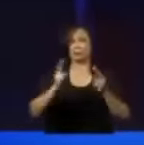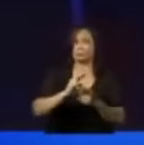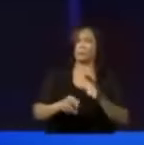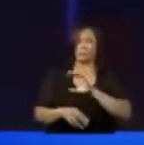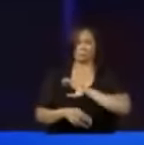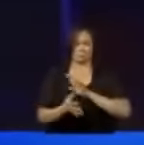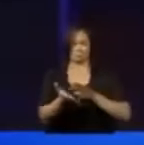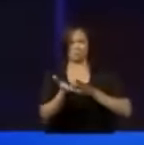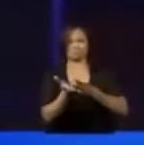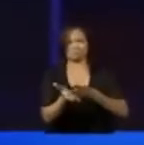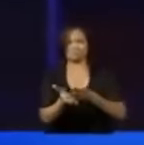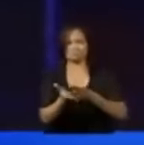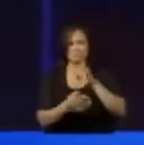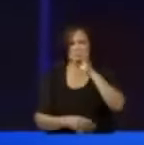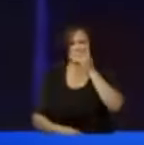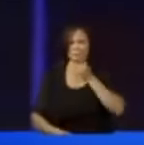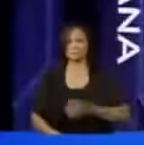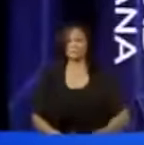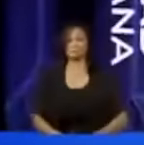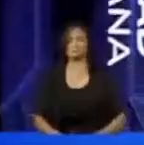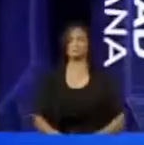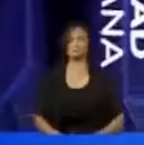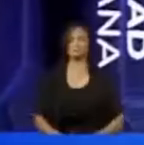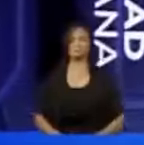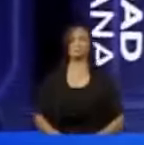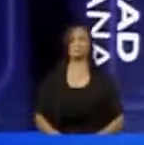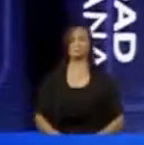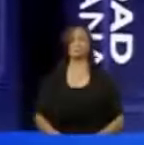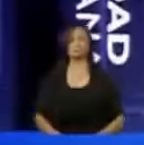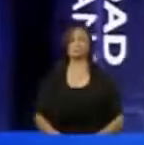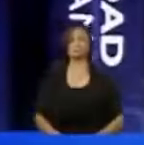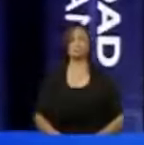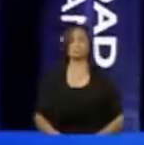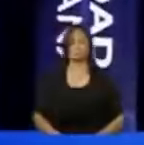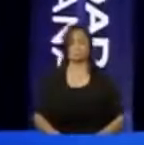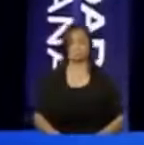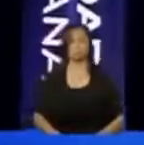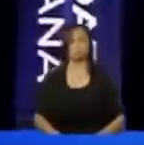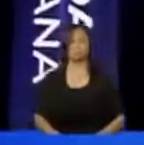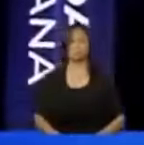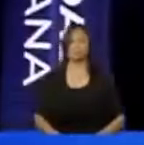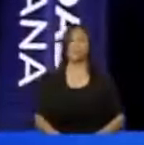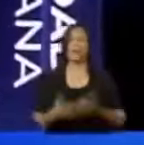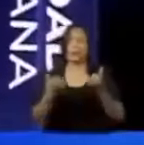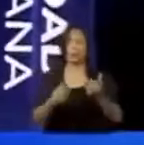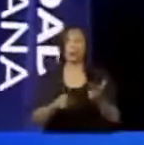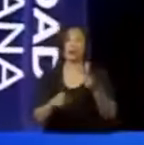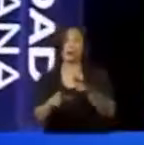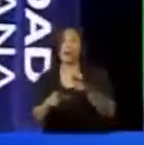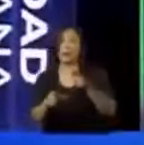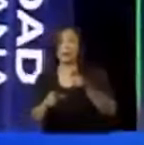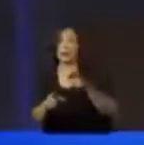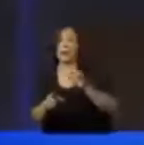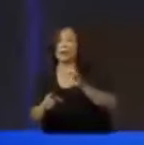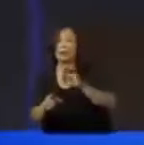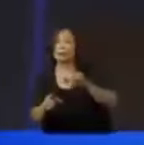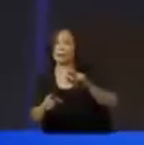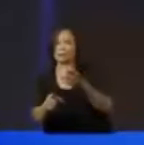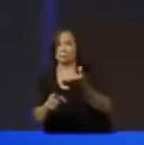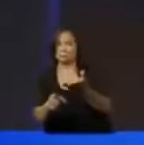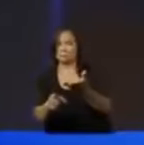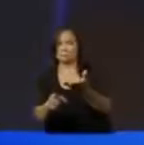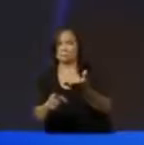policial real en la República Dominicana. Bien, tiene la palabra el candidato Abel Martínez.